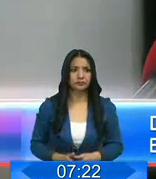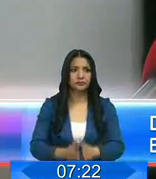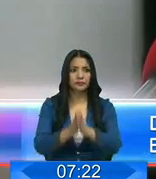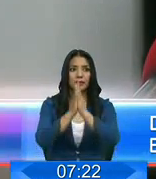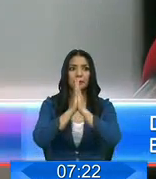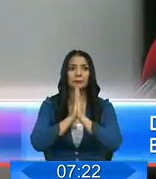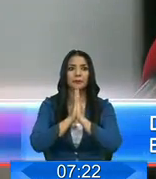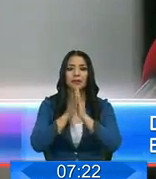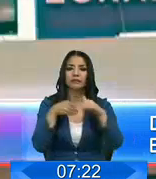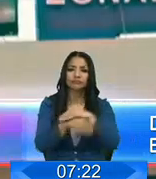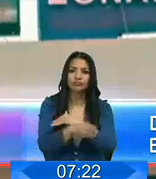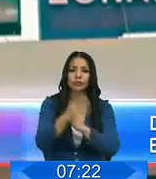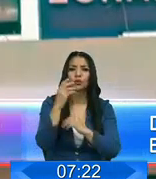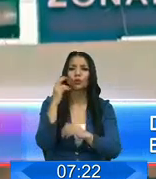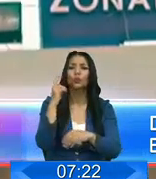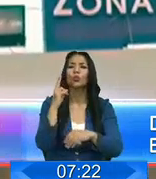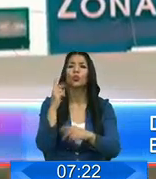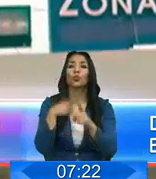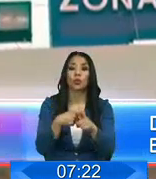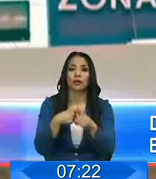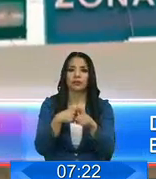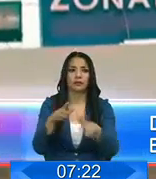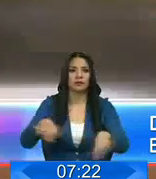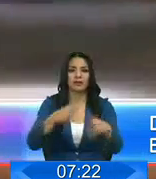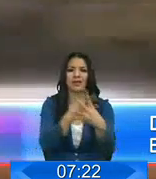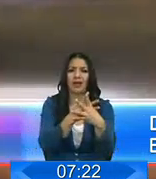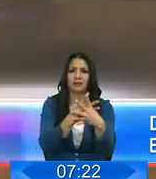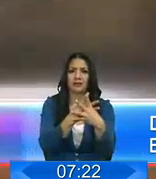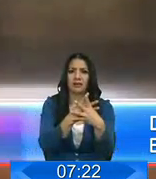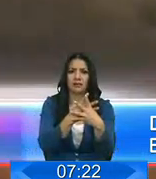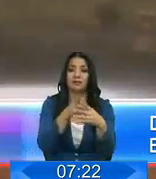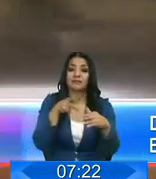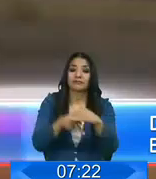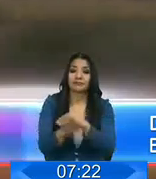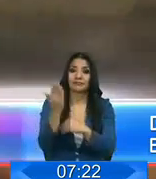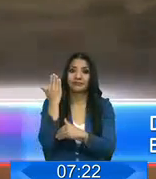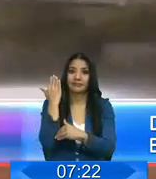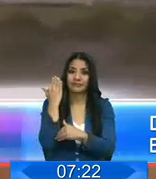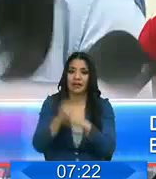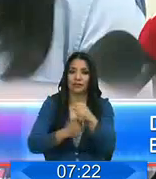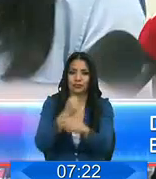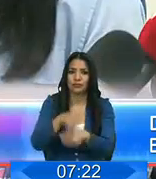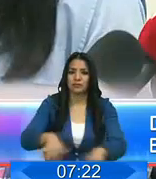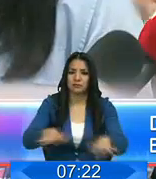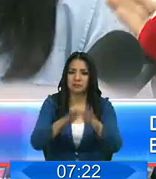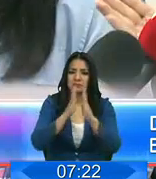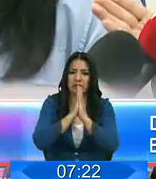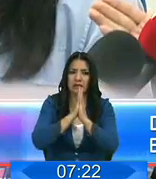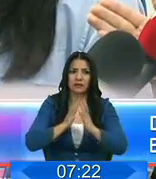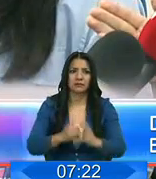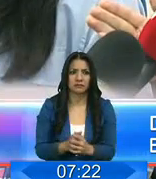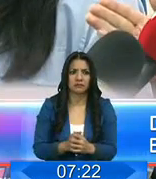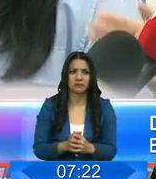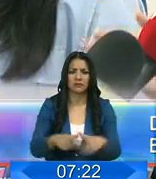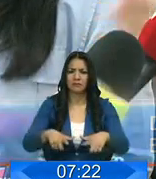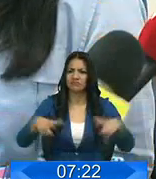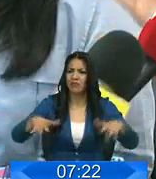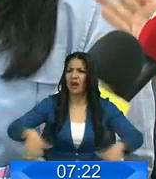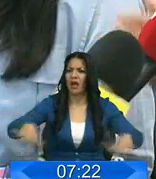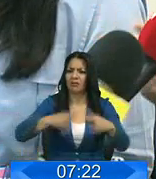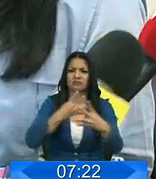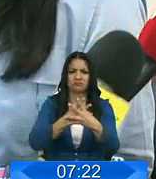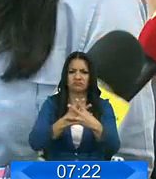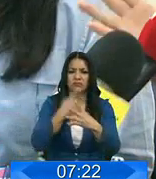de manera urgente los centros de rehabilitación social, especialmente los que fueron inaugurados en los últimos años. Creo que tenemos grandes centros regionales y que